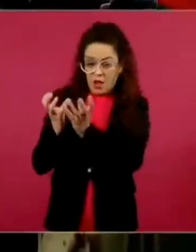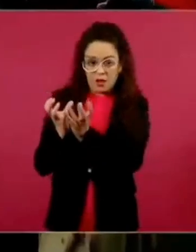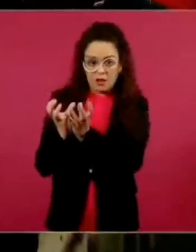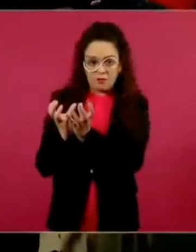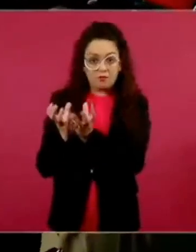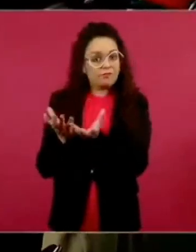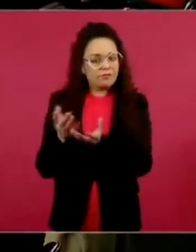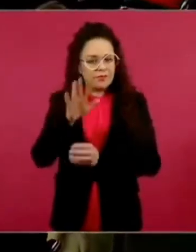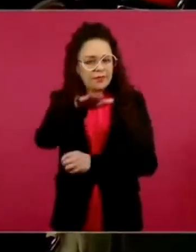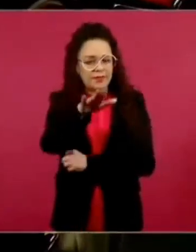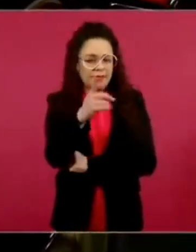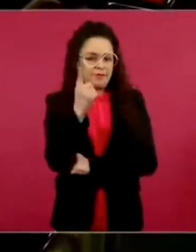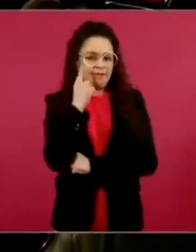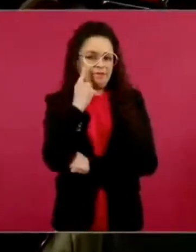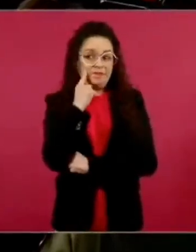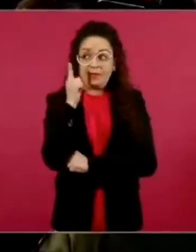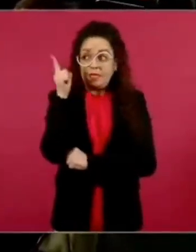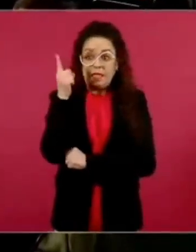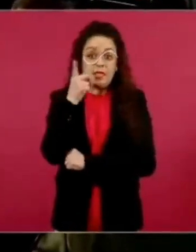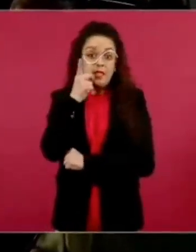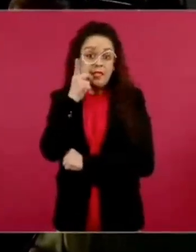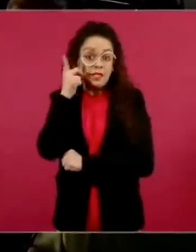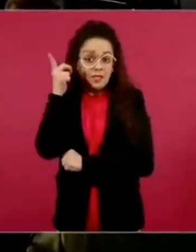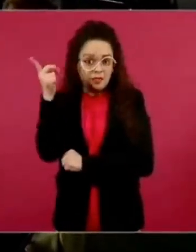fíjense qué